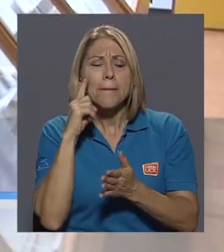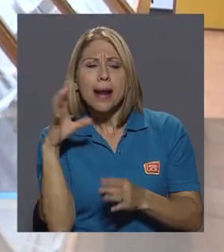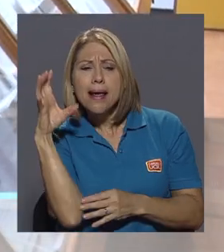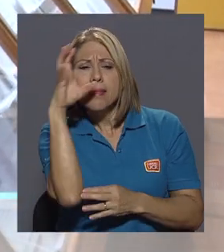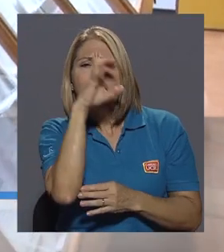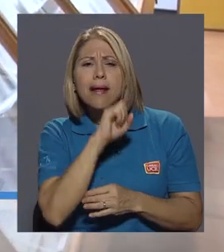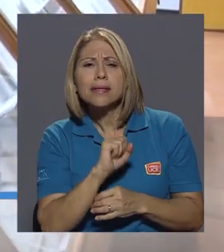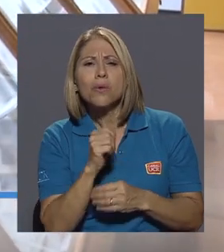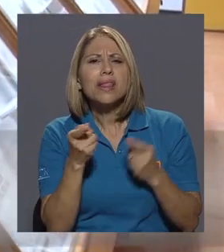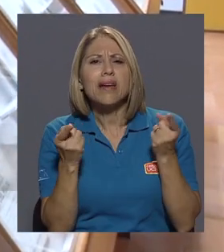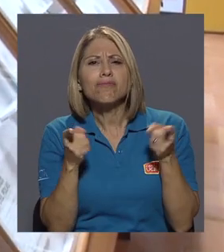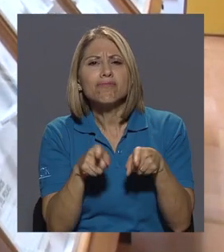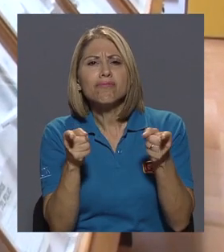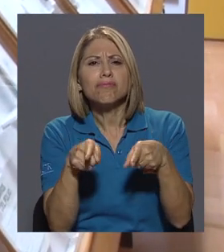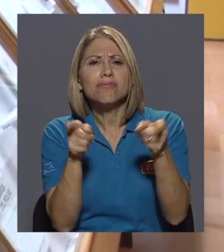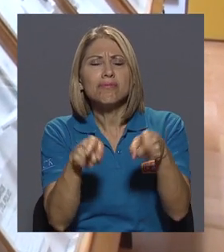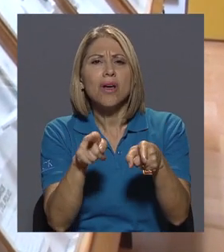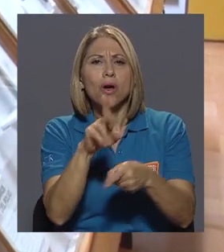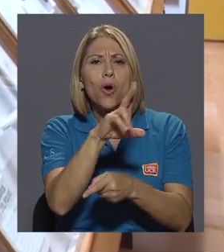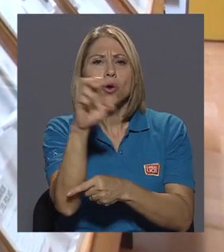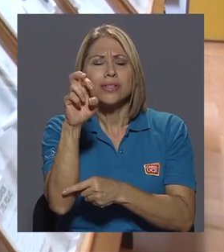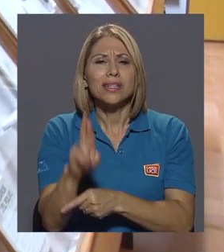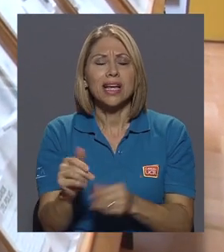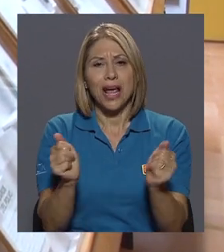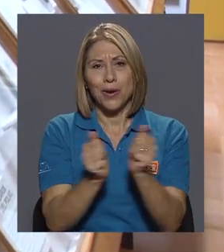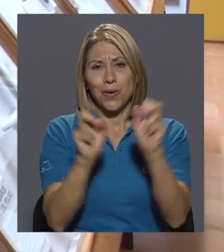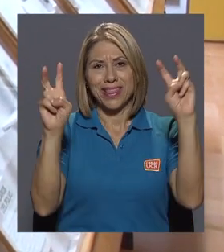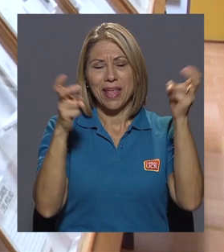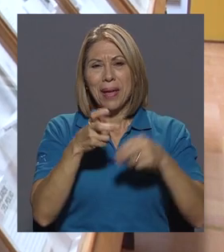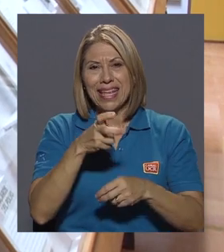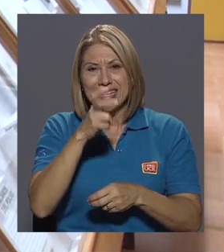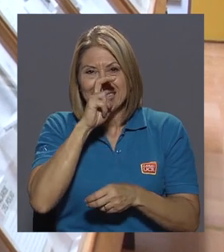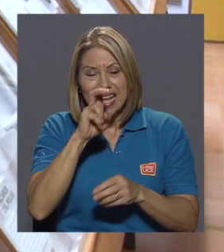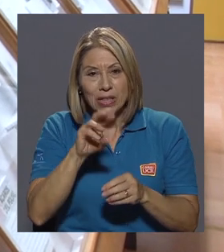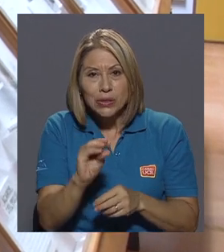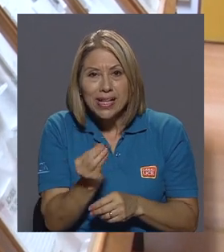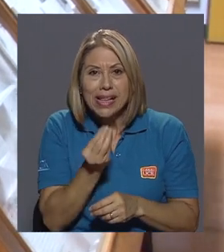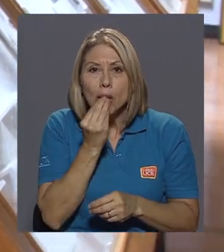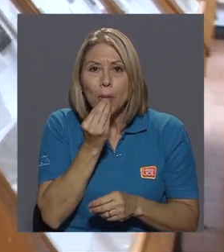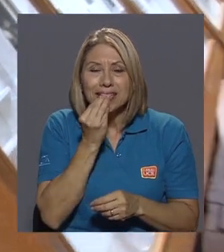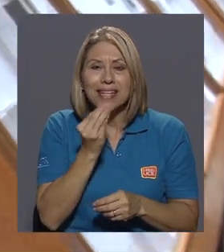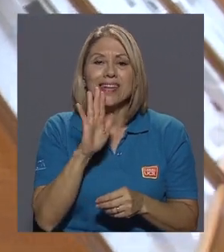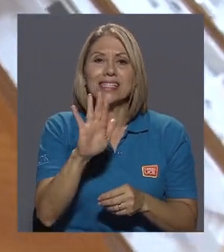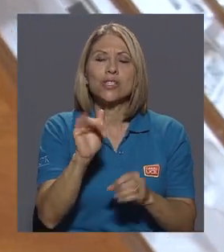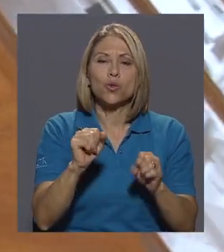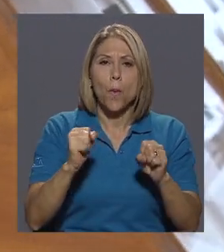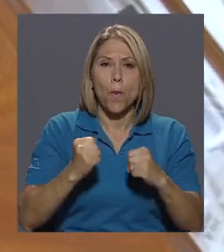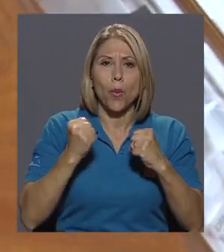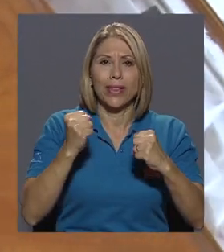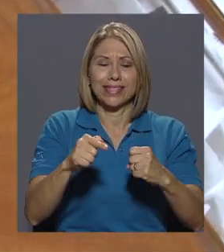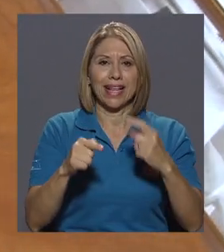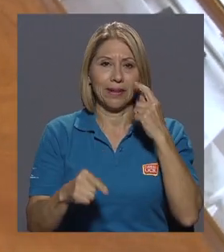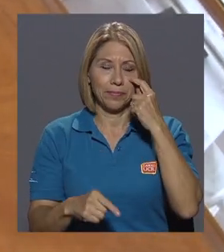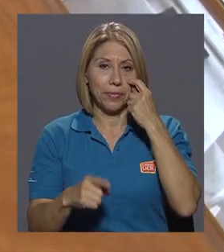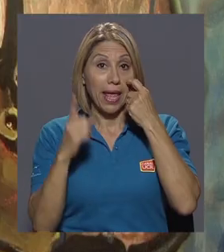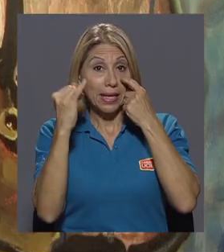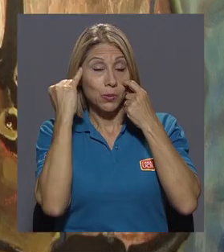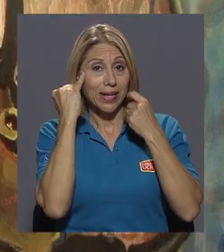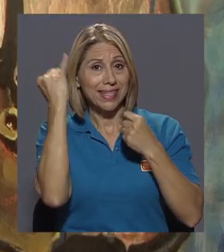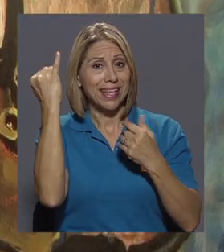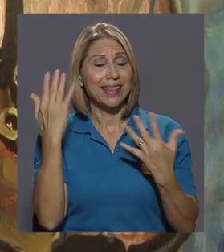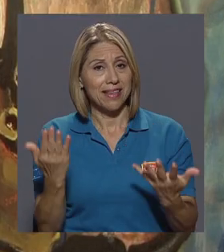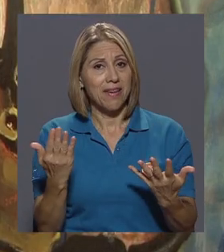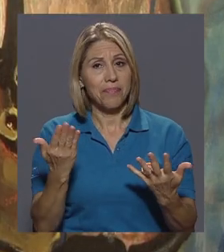mapear qué está ocurriendo en Costa Rica con el tema de los insectos comestibles y su potencial. Es una iniciativa en